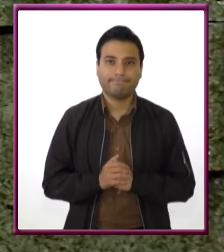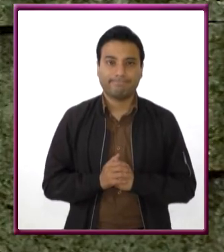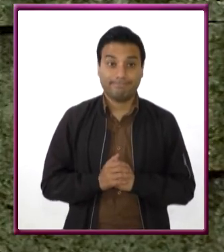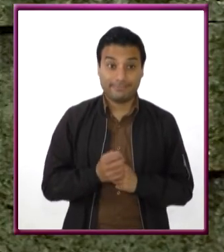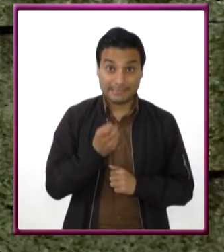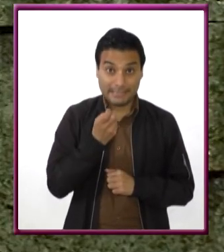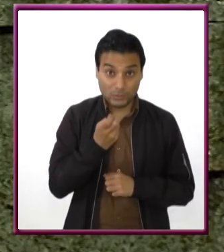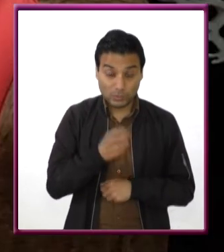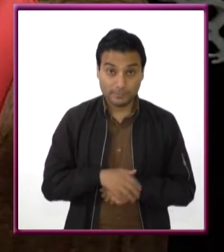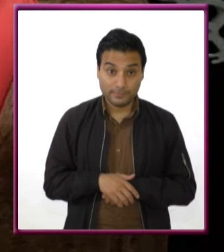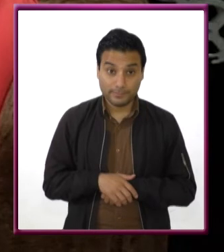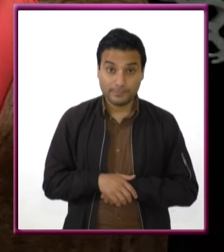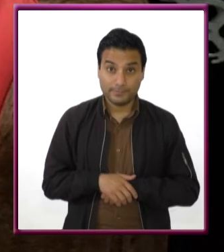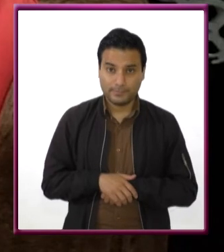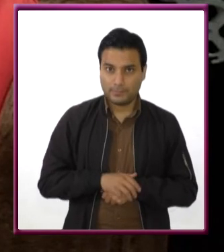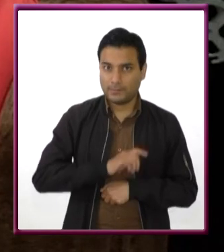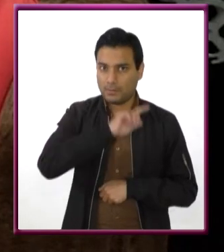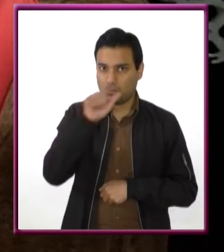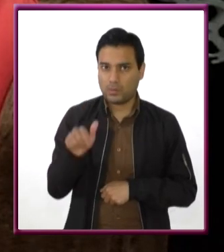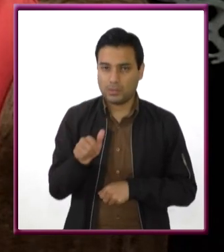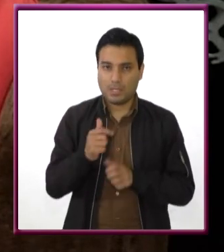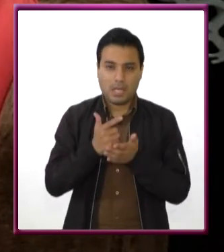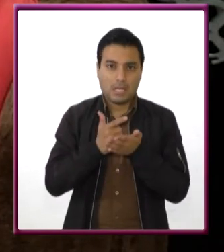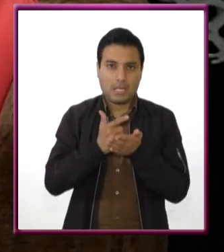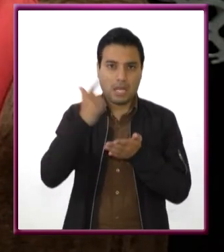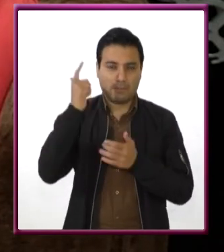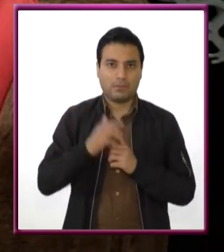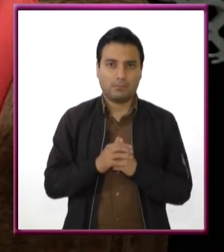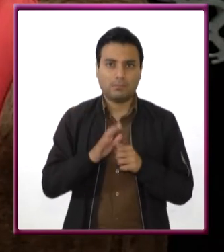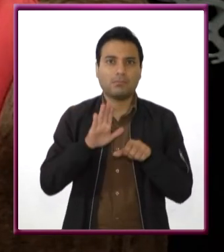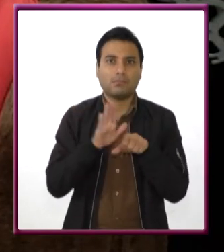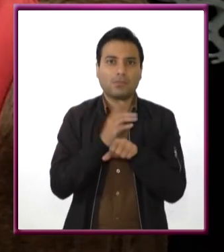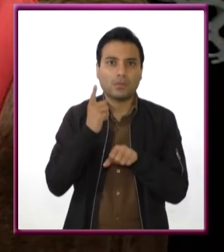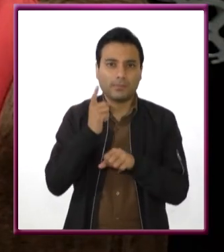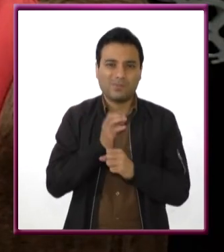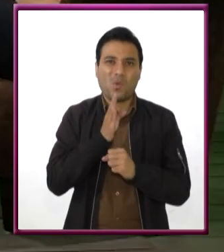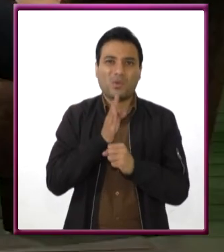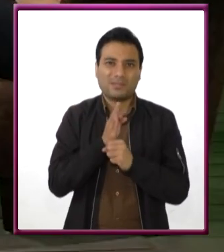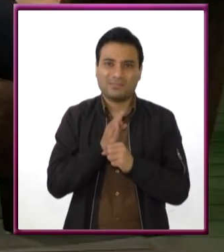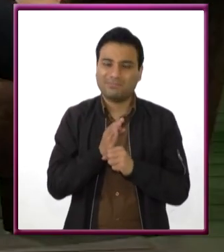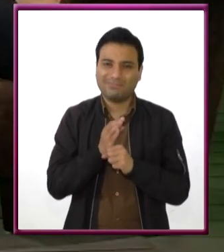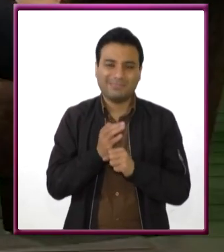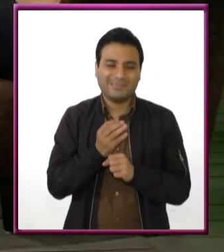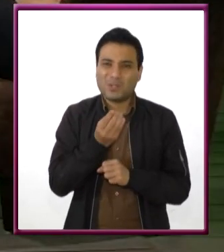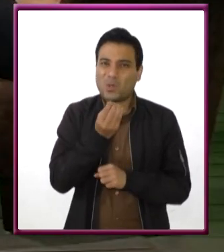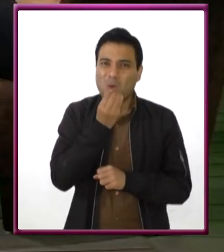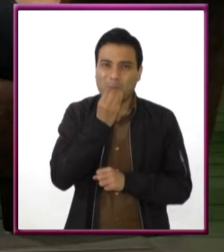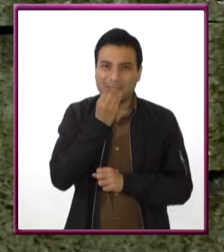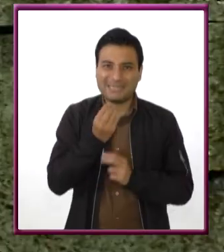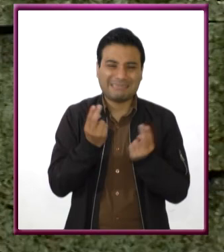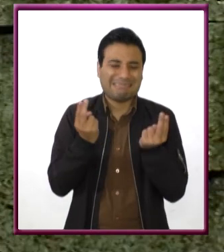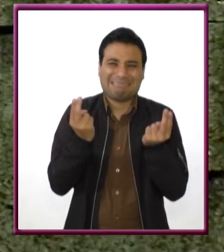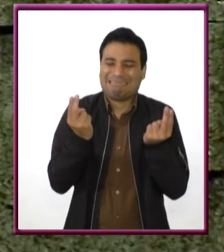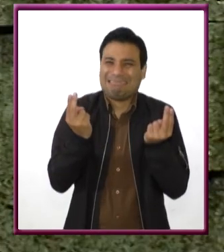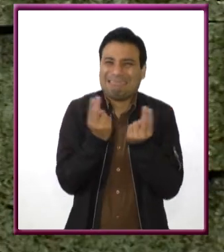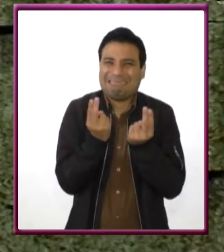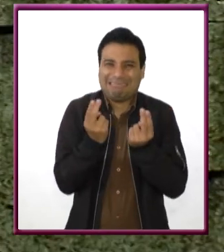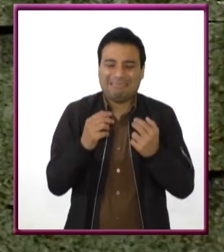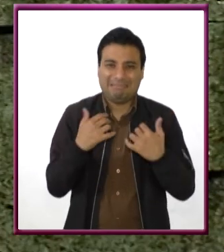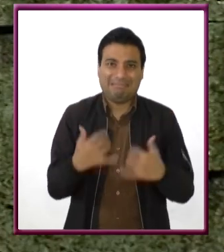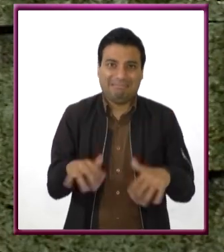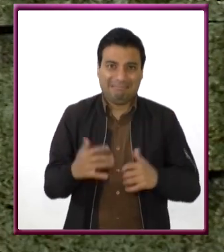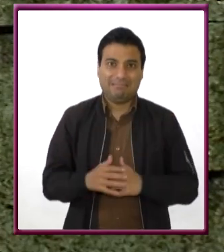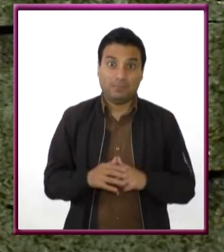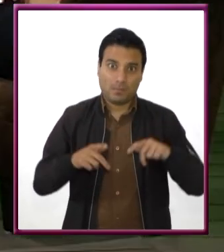se potencializa con la producción a gran escala, con estas grandes demandas, esta necesidad de satisfacer